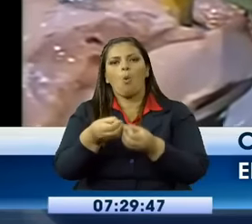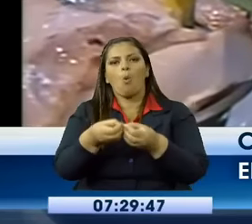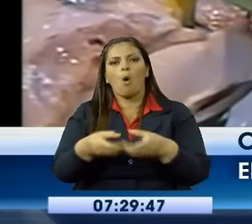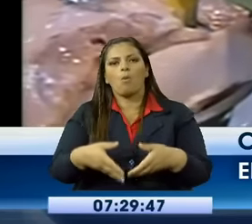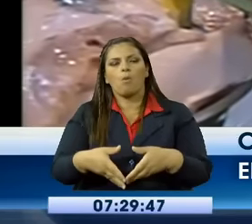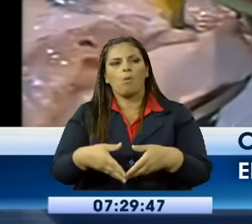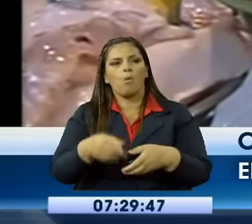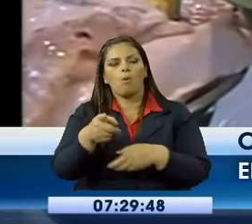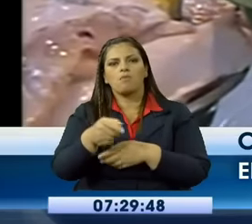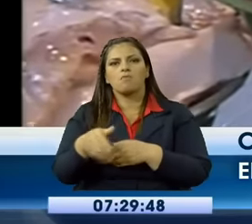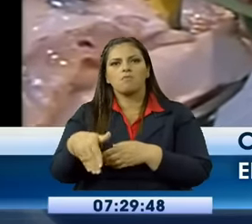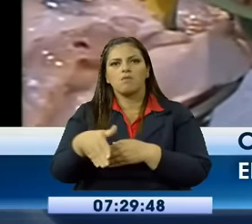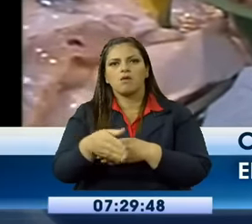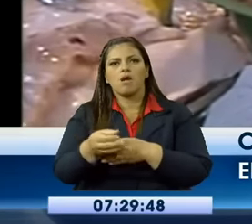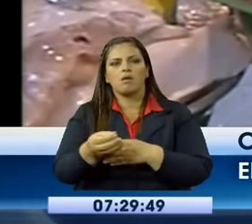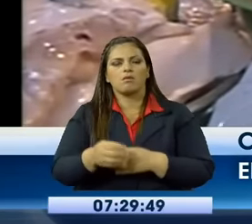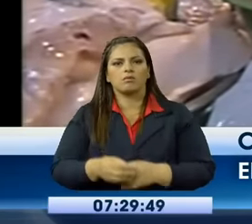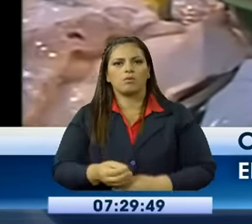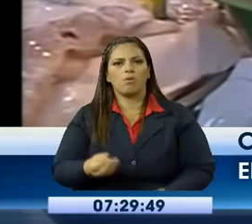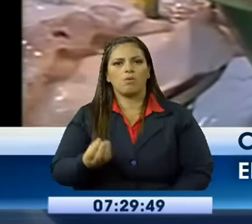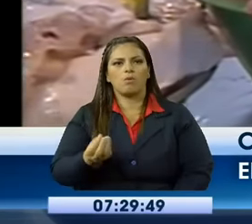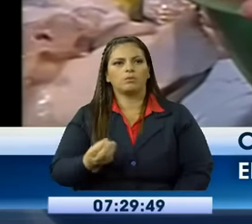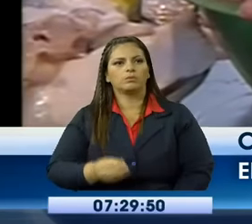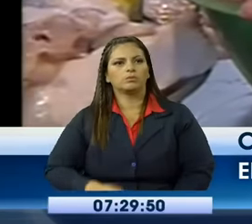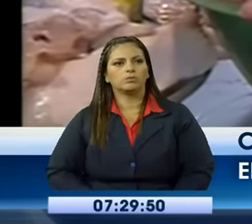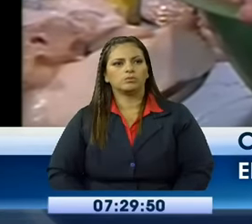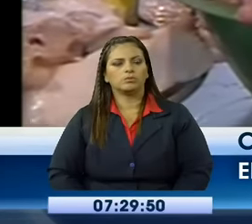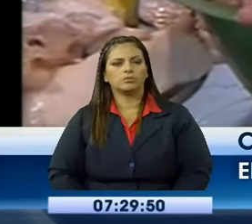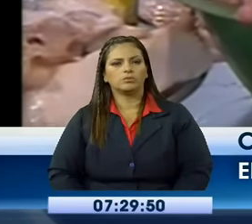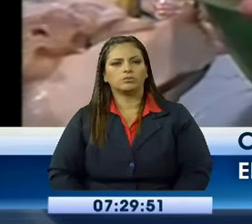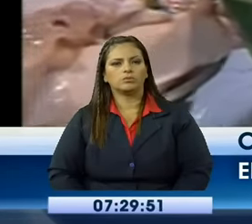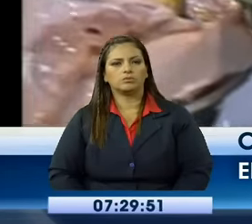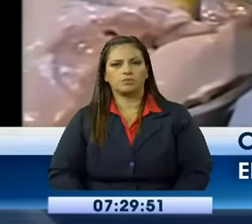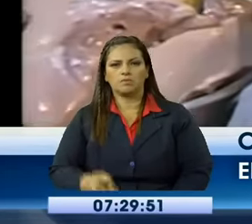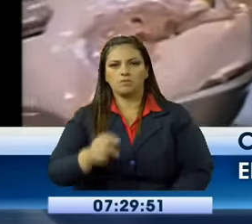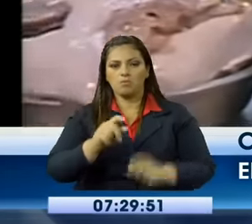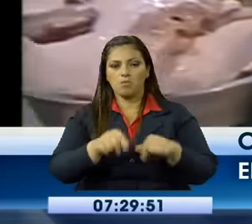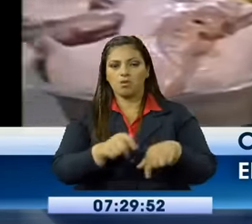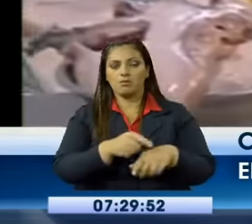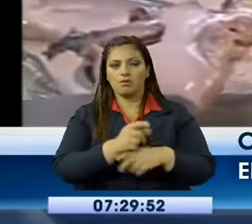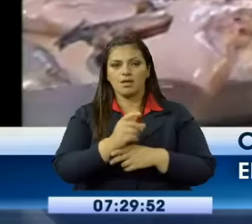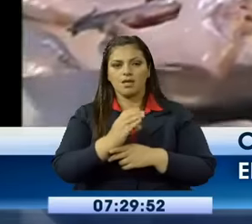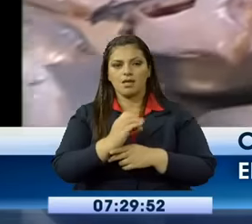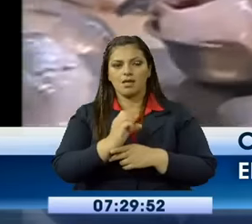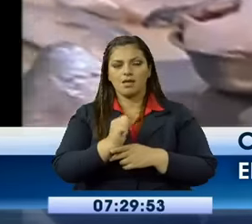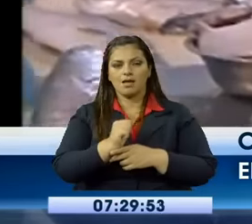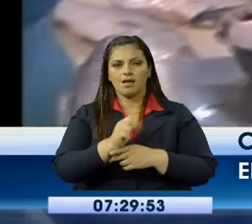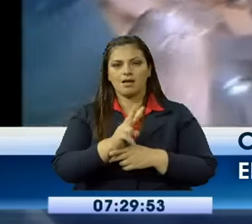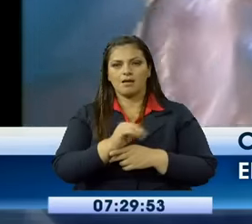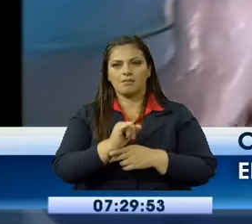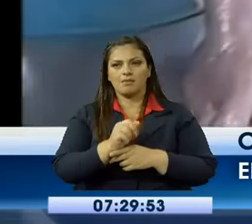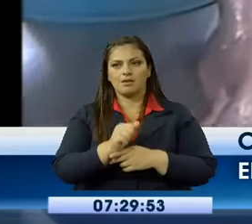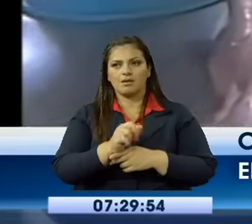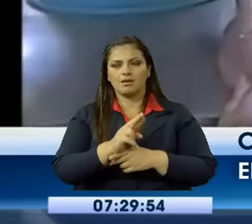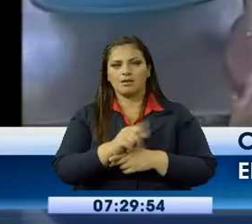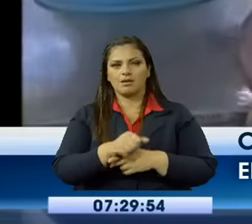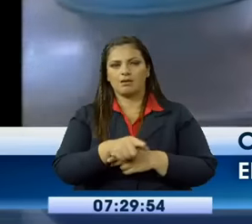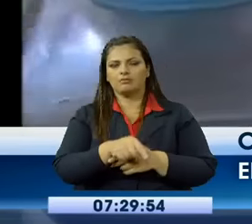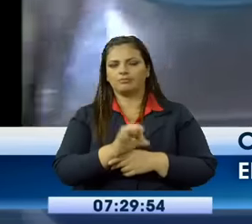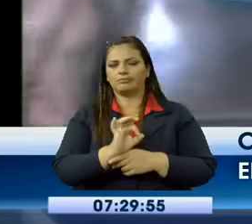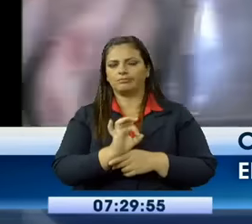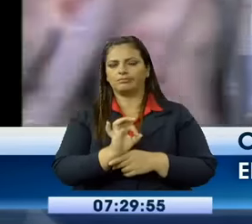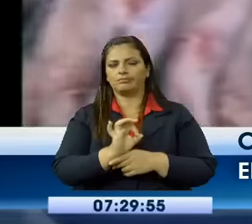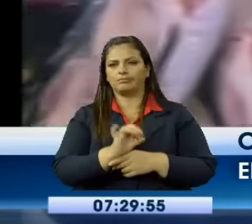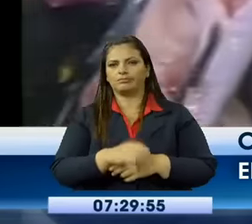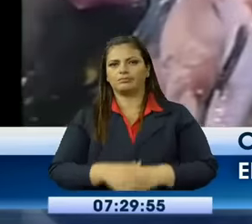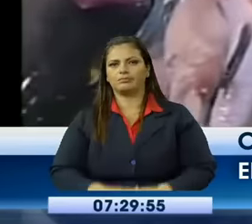Sí. Para el, caviar, para preparar caviares. Para preparar caviar, afrodisíaco. Sí, afrodisíaco. Una invitación a los